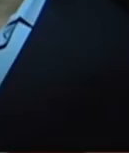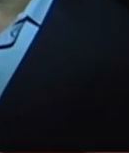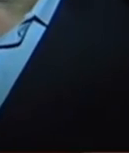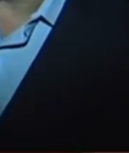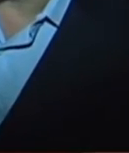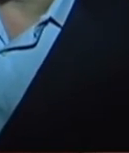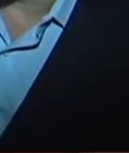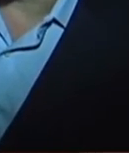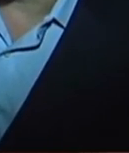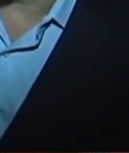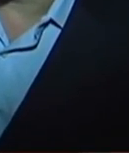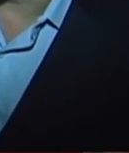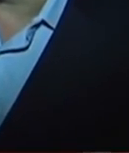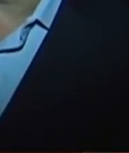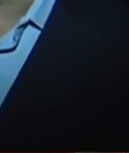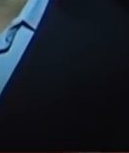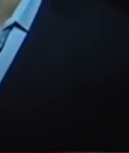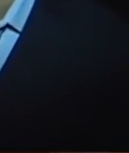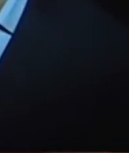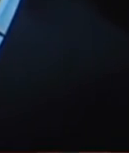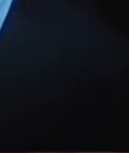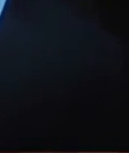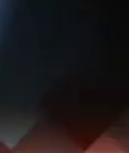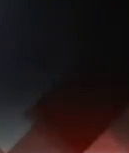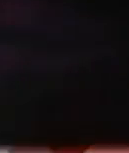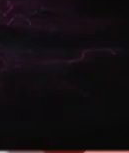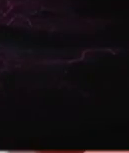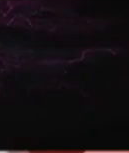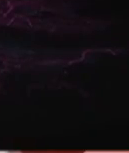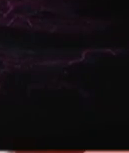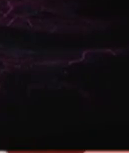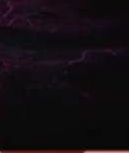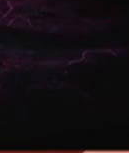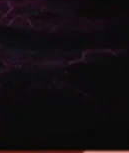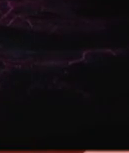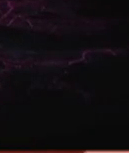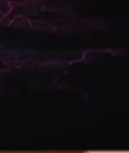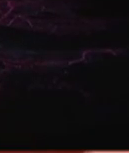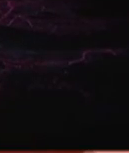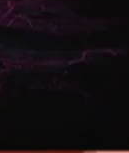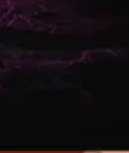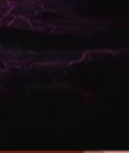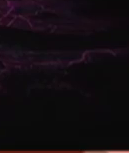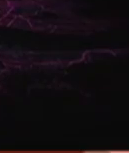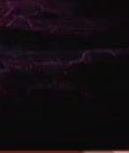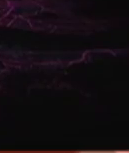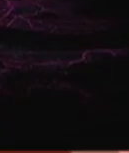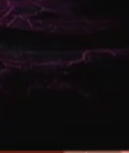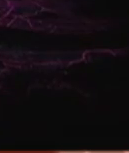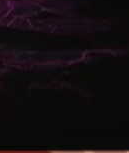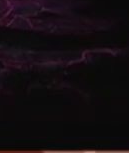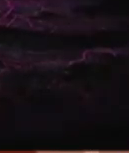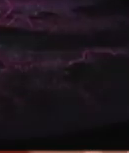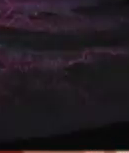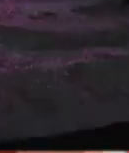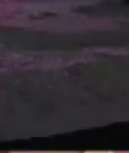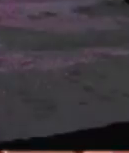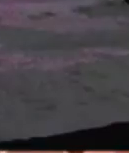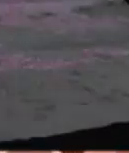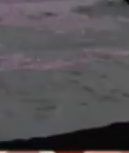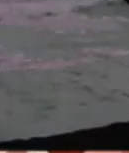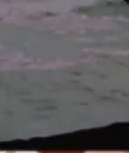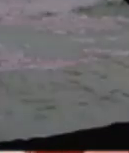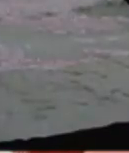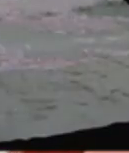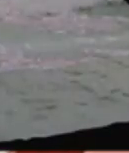megalópolis. Contamos con datos del subsuelo de la ciudad. El Museo Futura CDMX surgió en 2016 con el propósito de